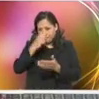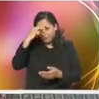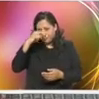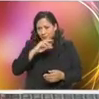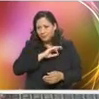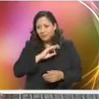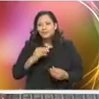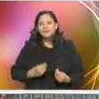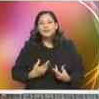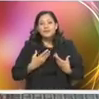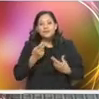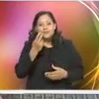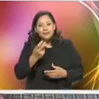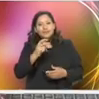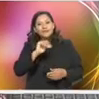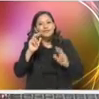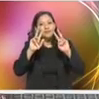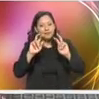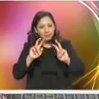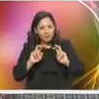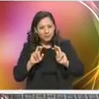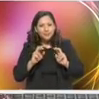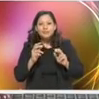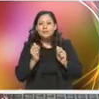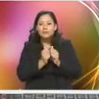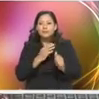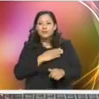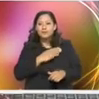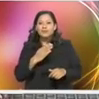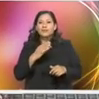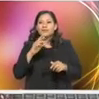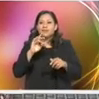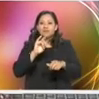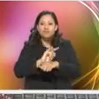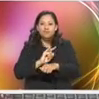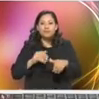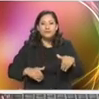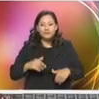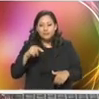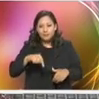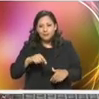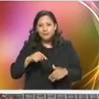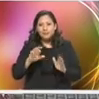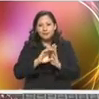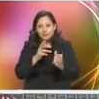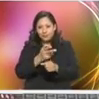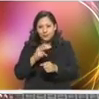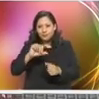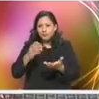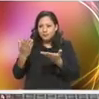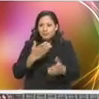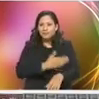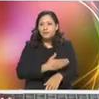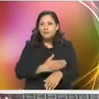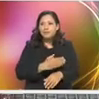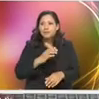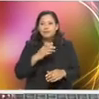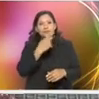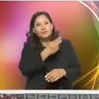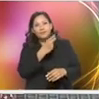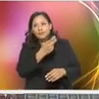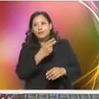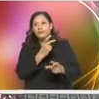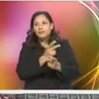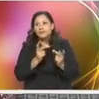México podemos disfrutar de estos y otros géneros con muy buenas puestas en escena. Aquí en el estudio, el día de hoy nos acompaña el crítico